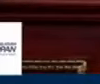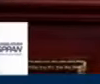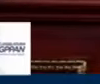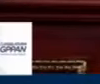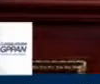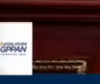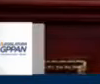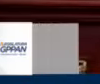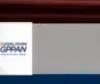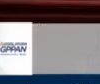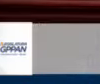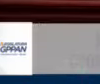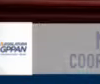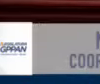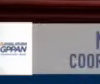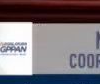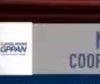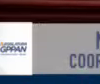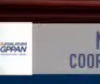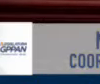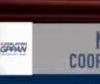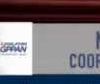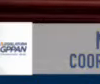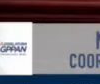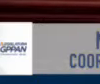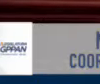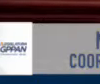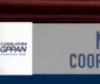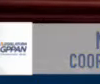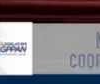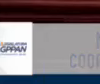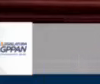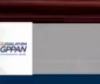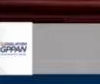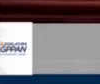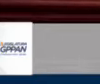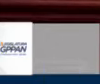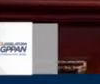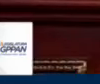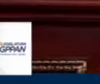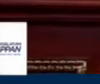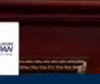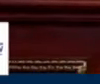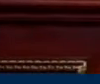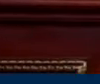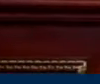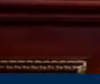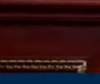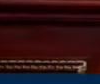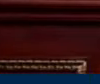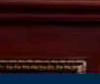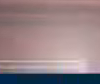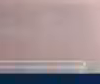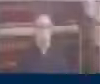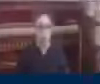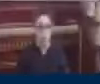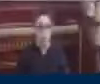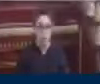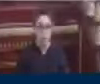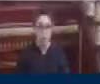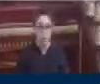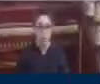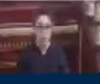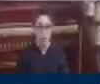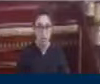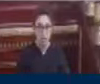Les pido de verdad por los niños, para las niñas y los niños de esta ciudad. Y en consecuencia, también votemos el punto a favor.